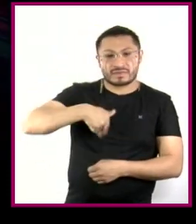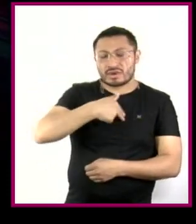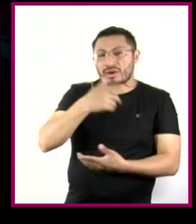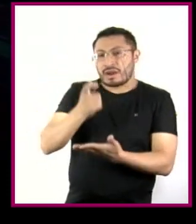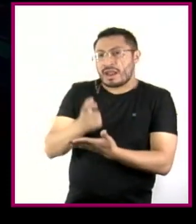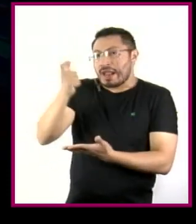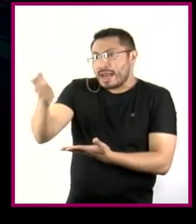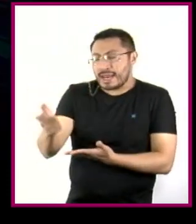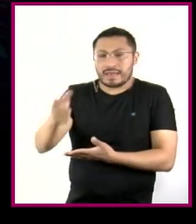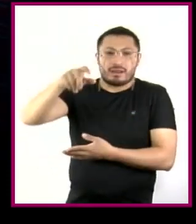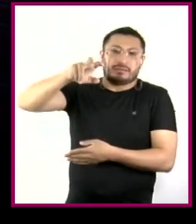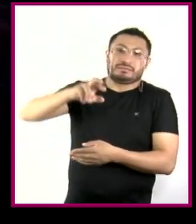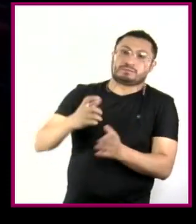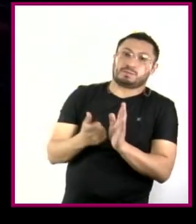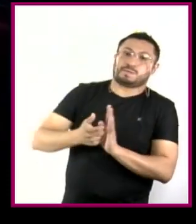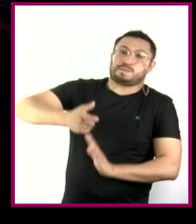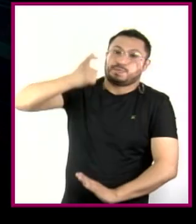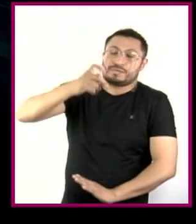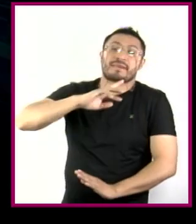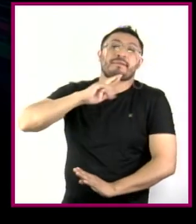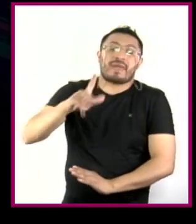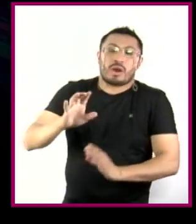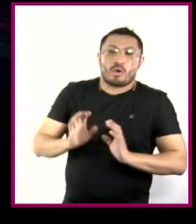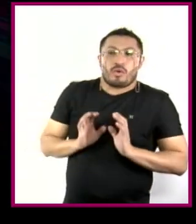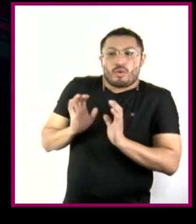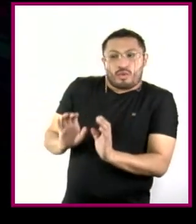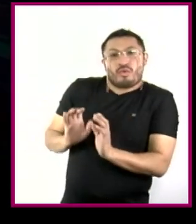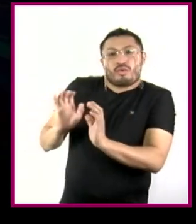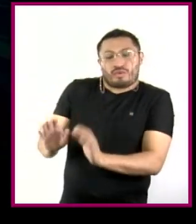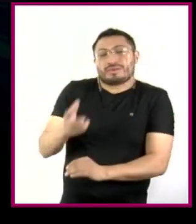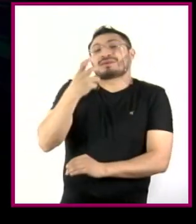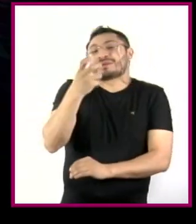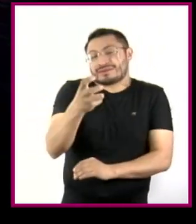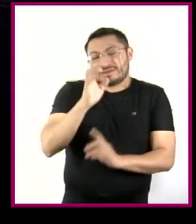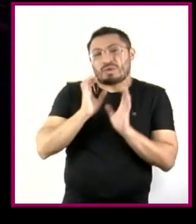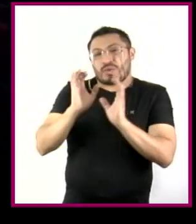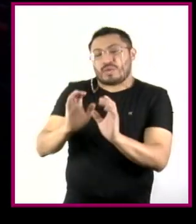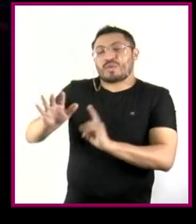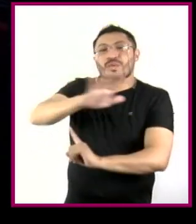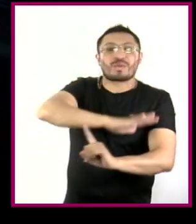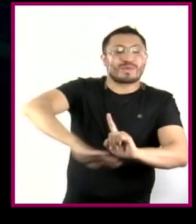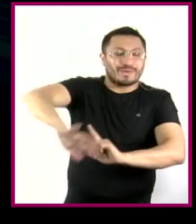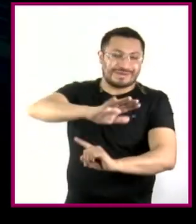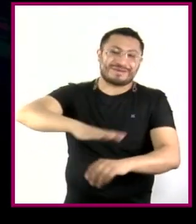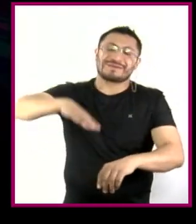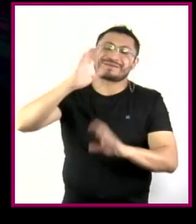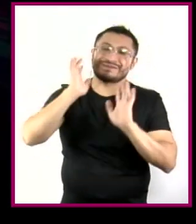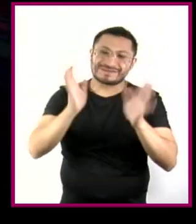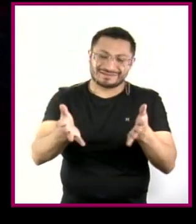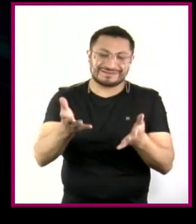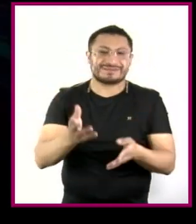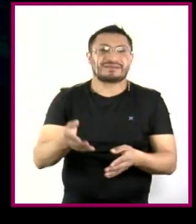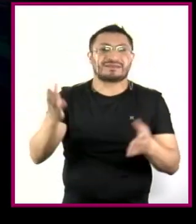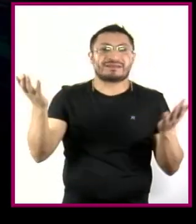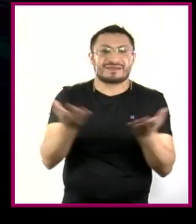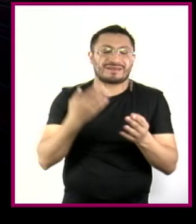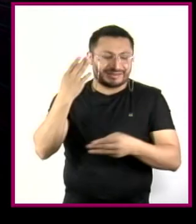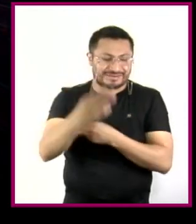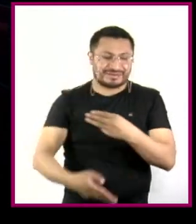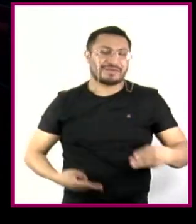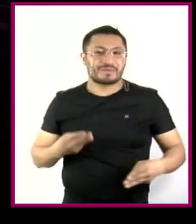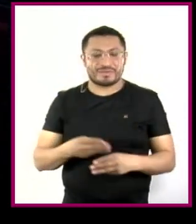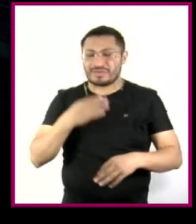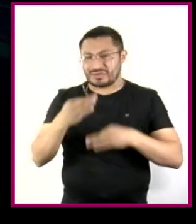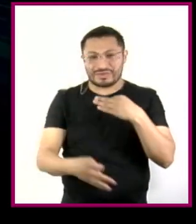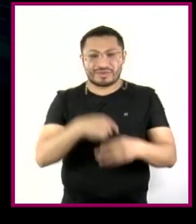mejor podemos prevenir? Además, esto de cuidar al medio ambiente ya es algo que se hace en todo el mundo y